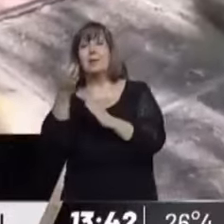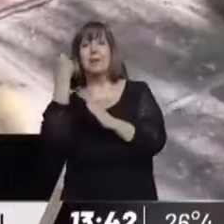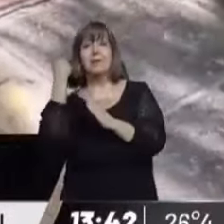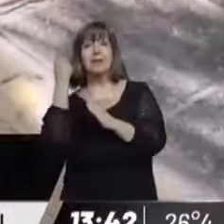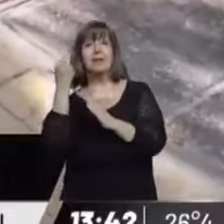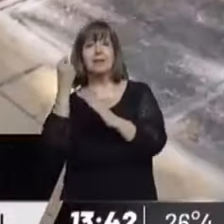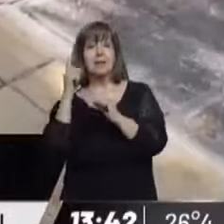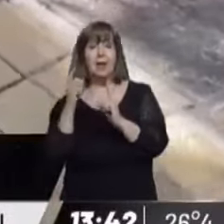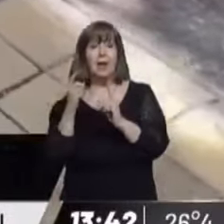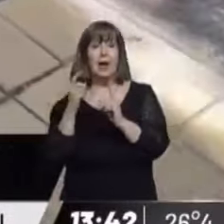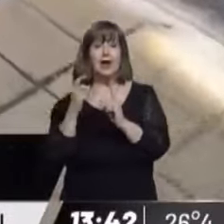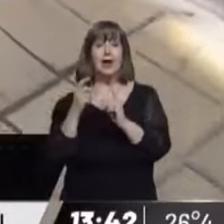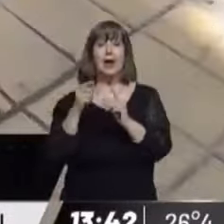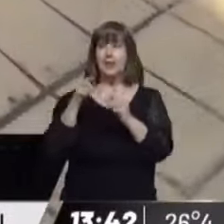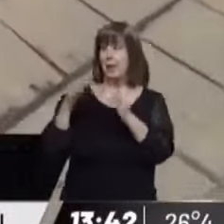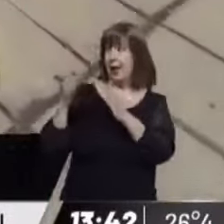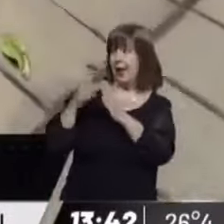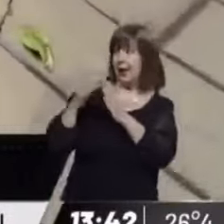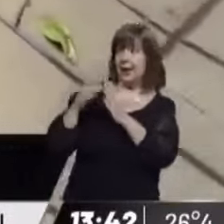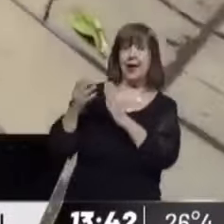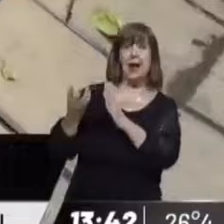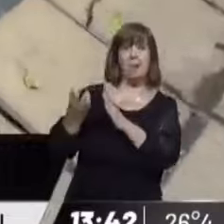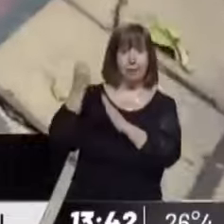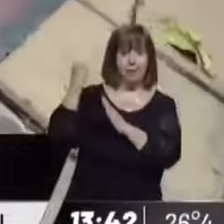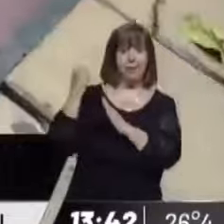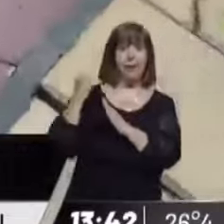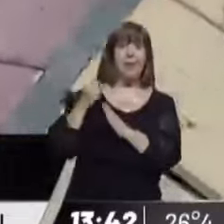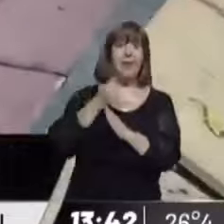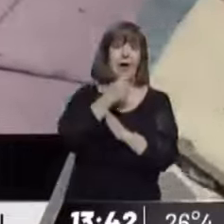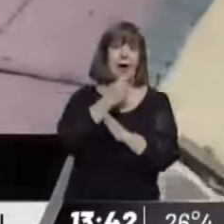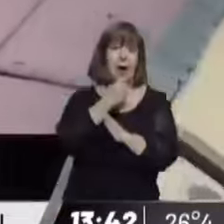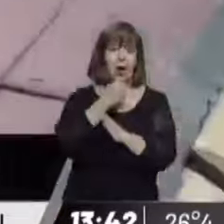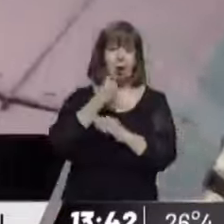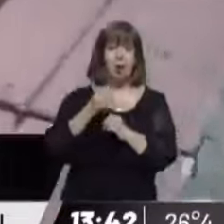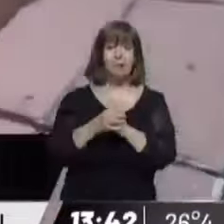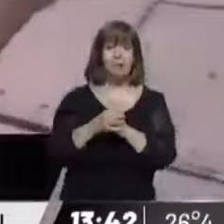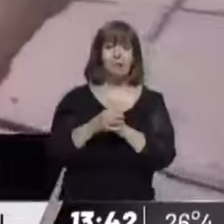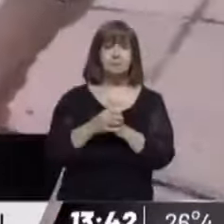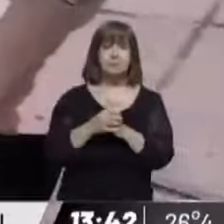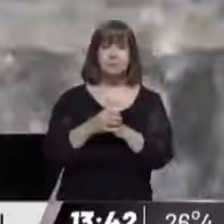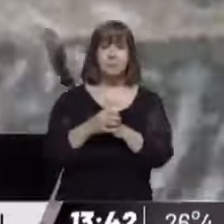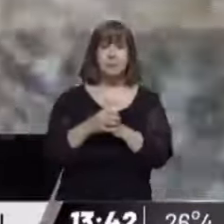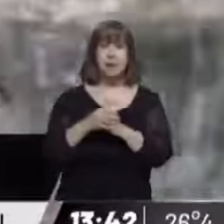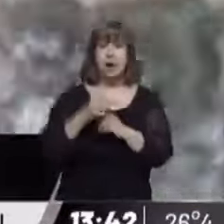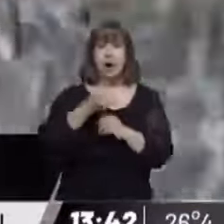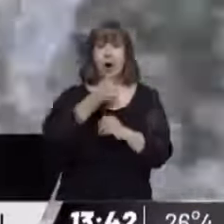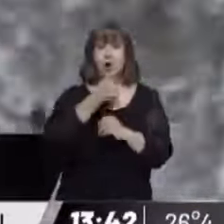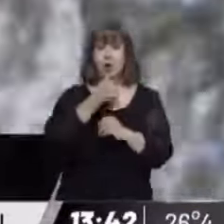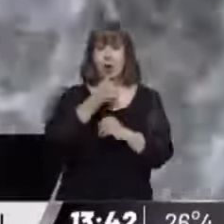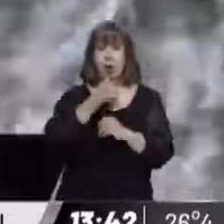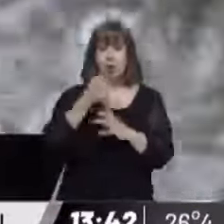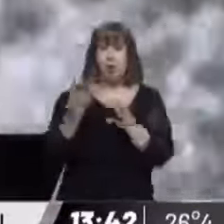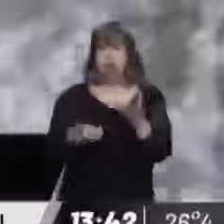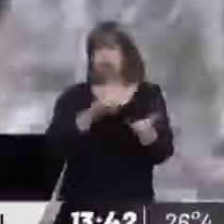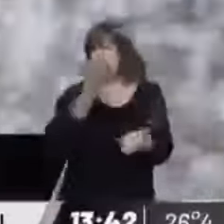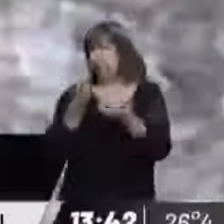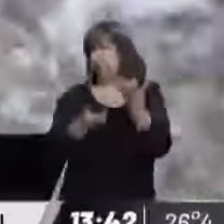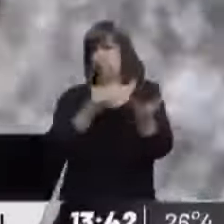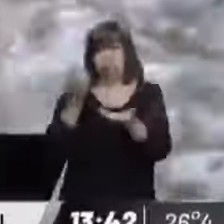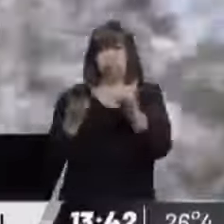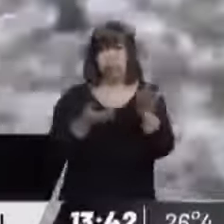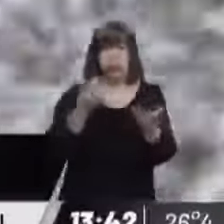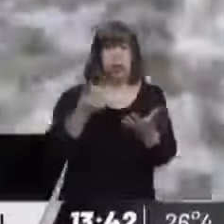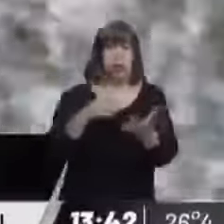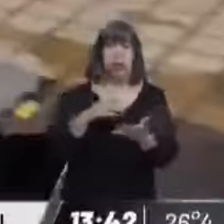vez, acá en la esquina han robado el medidor. Otros vecinos nos decían que se quedan sin agua por todo el día y que tardan en venir a solucionarlo.